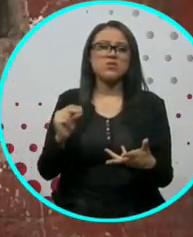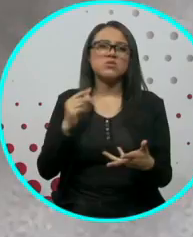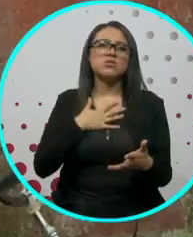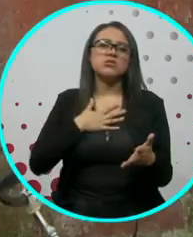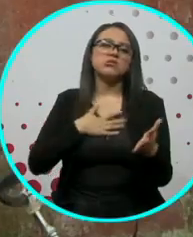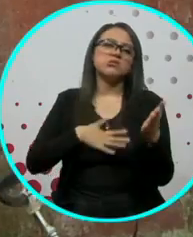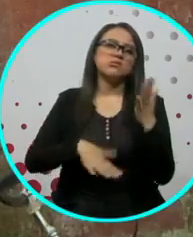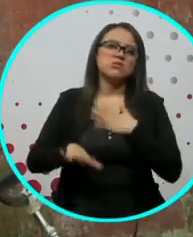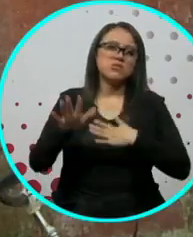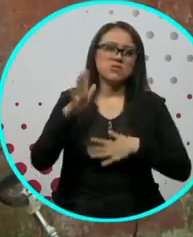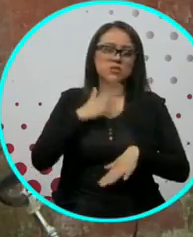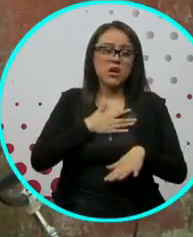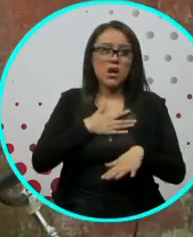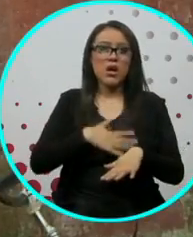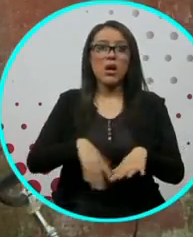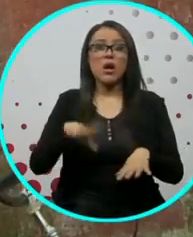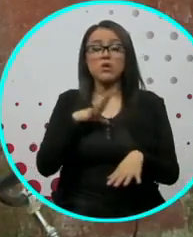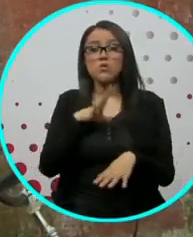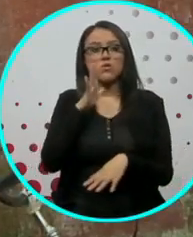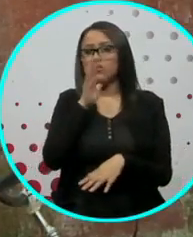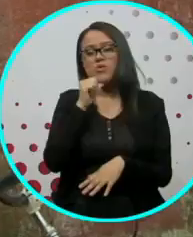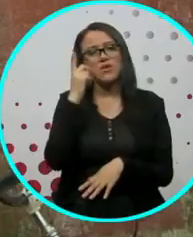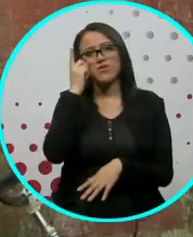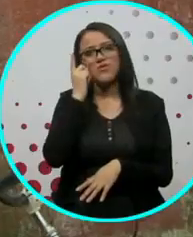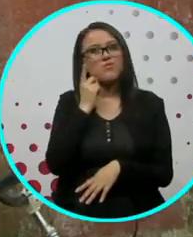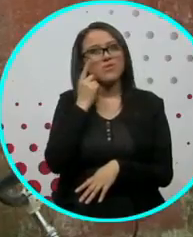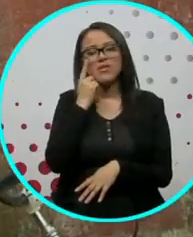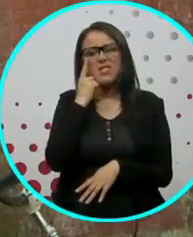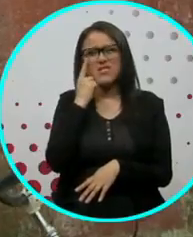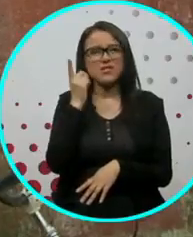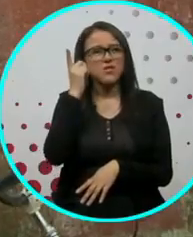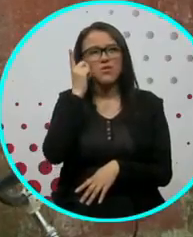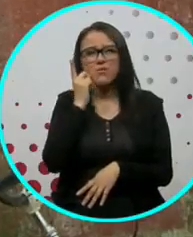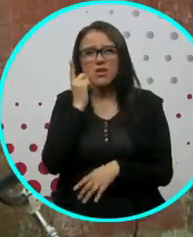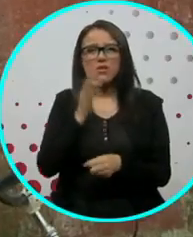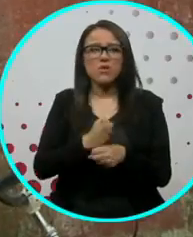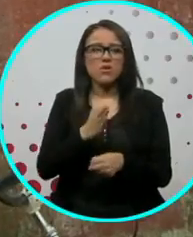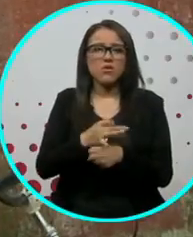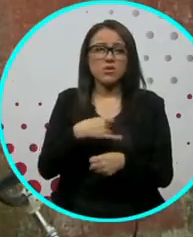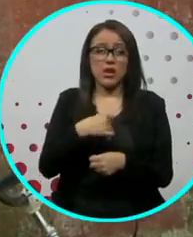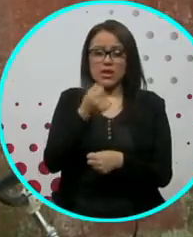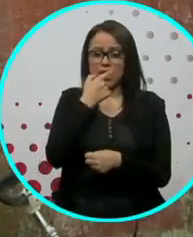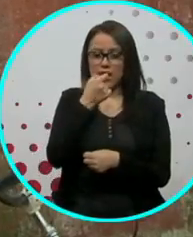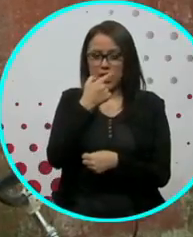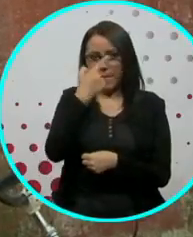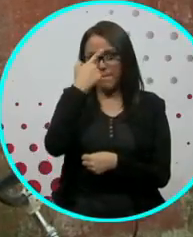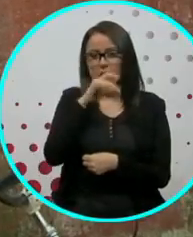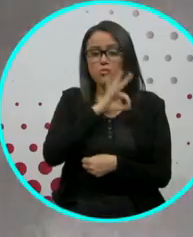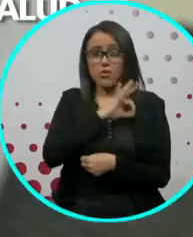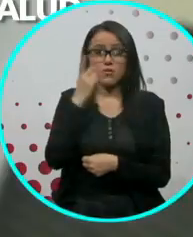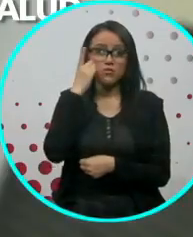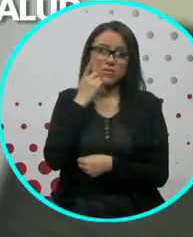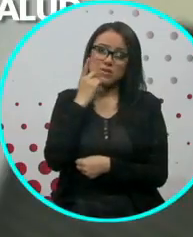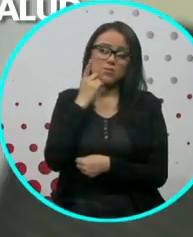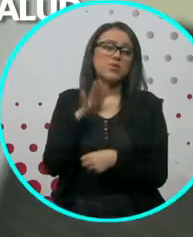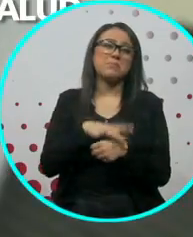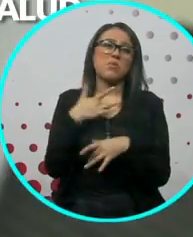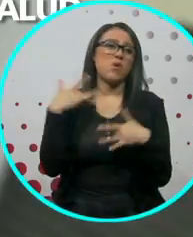dolor. Ya no duermo en las noches tampoco. Estoy ahorita tomando medicamento para dormir.